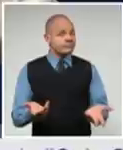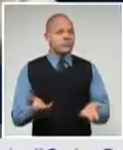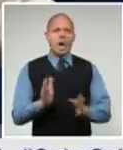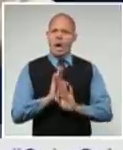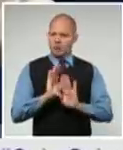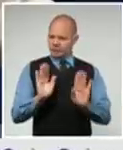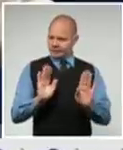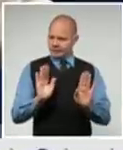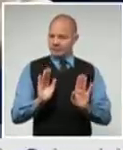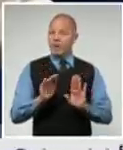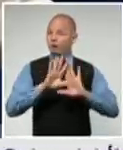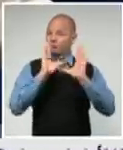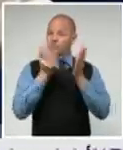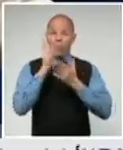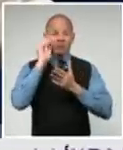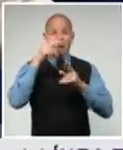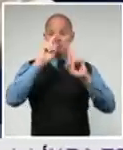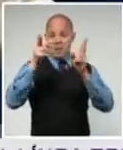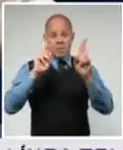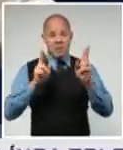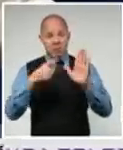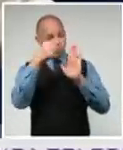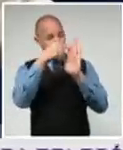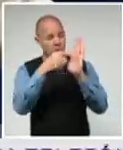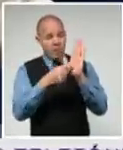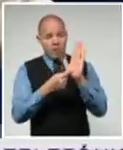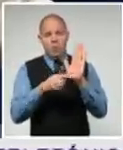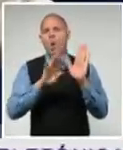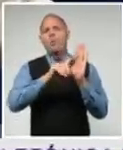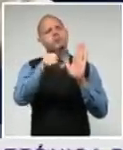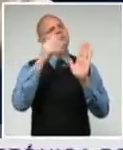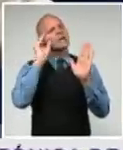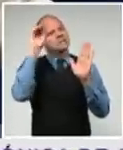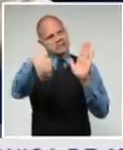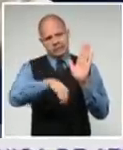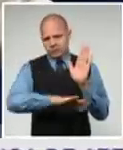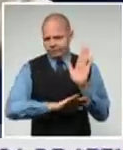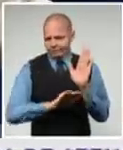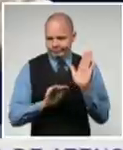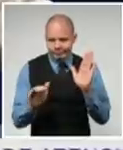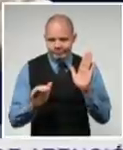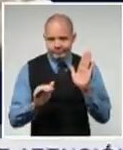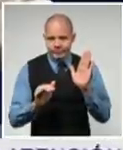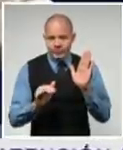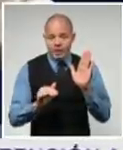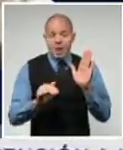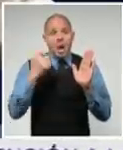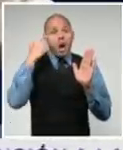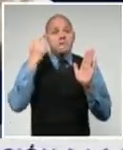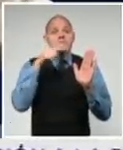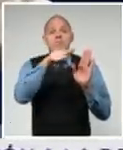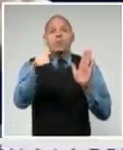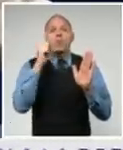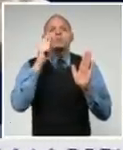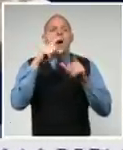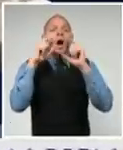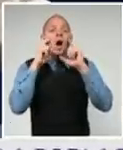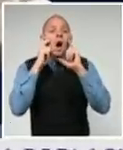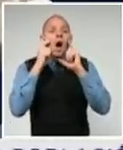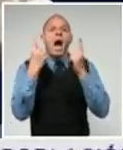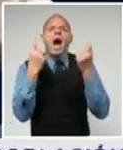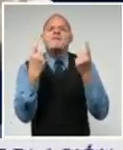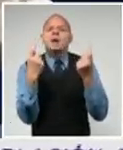las medidas están establecidas. Yo creo que aquí no quede una persona que no tenga nasobuco o que lo sepa